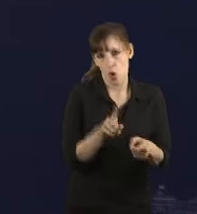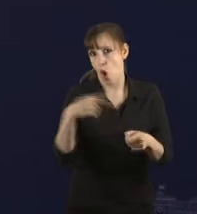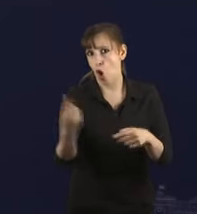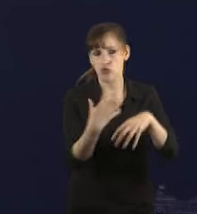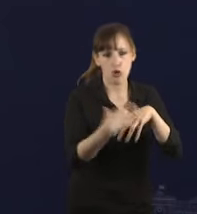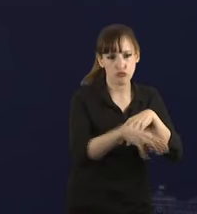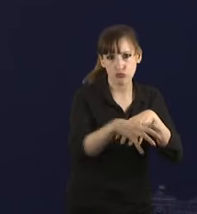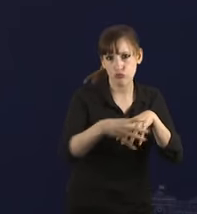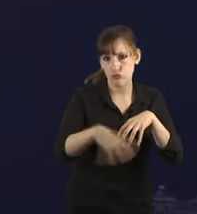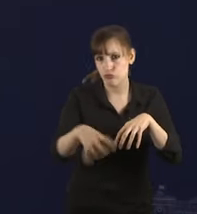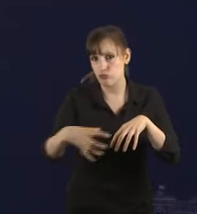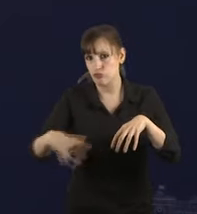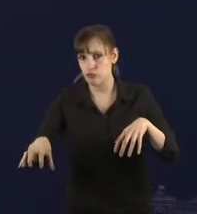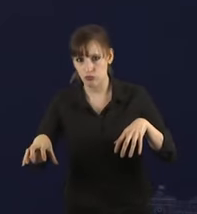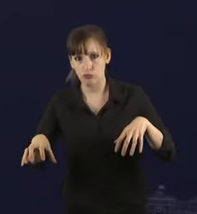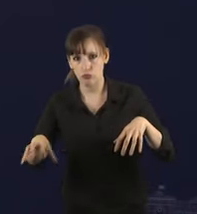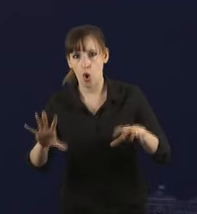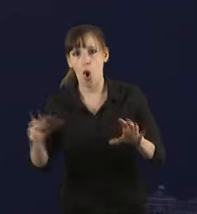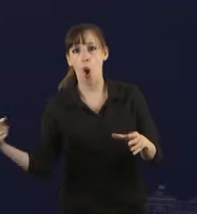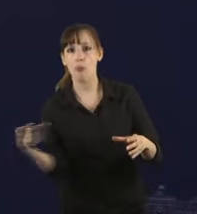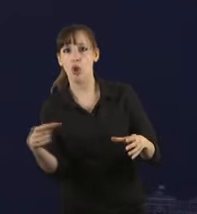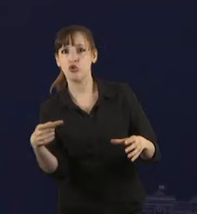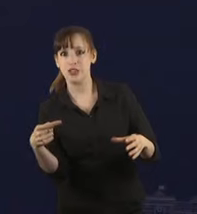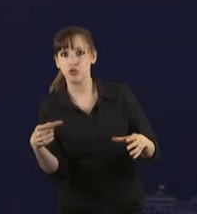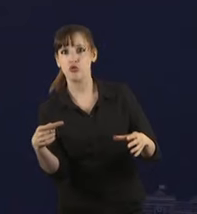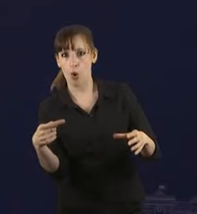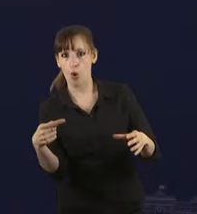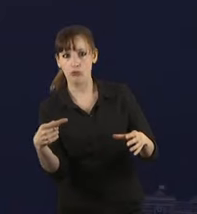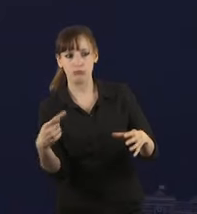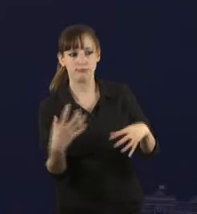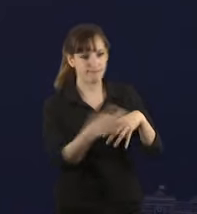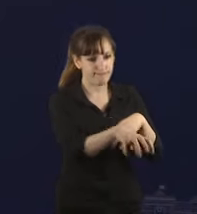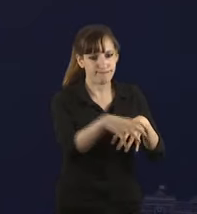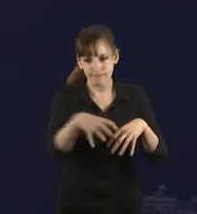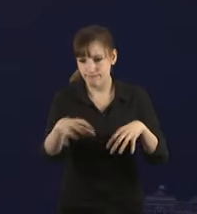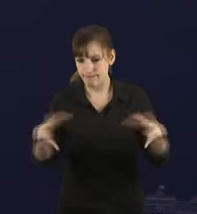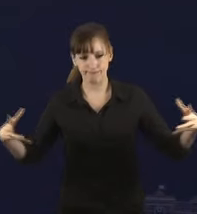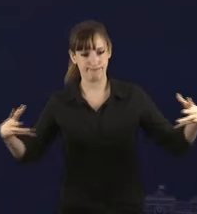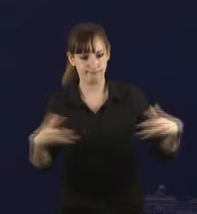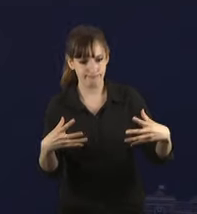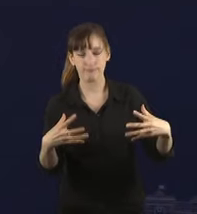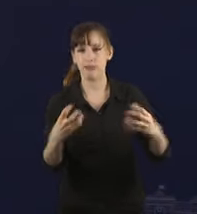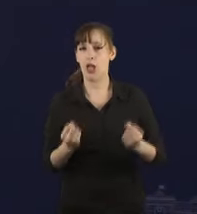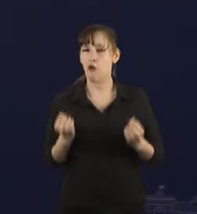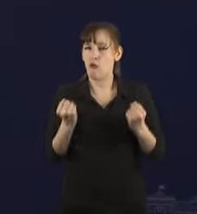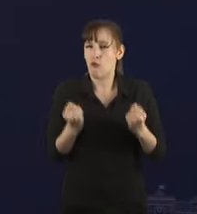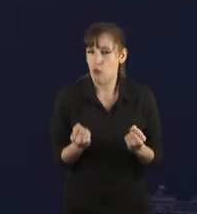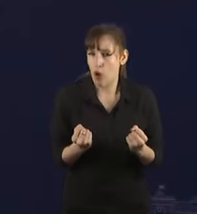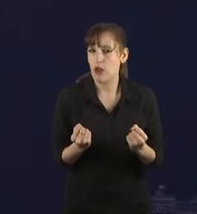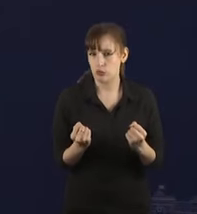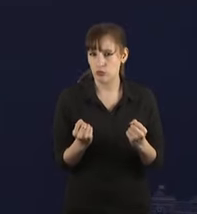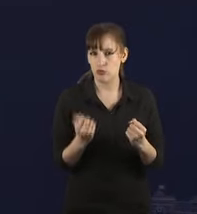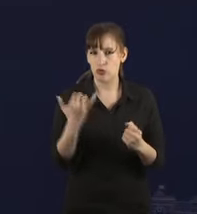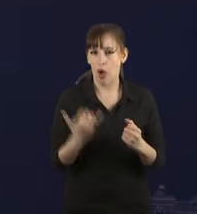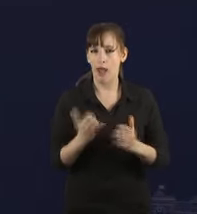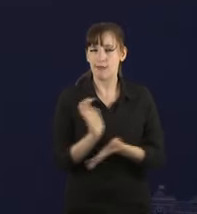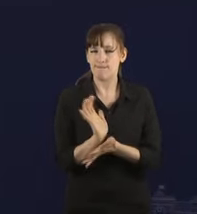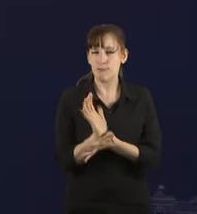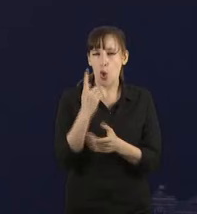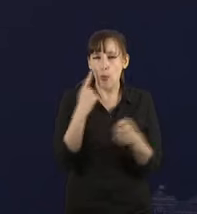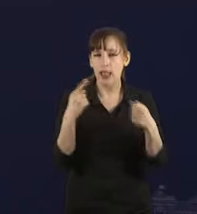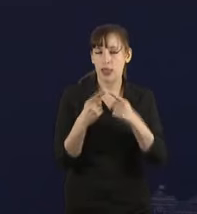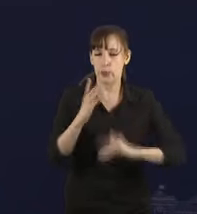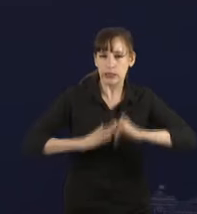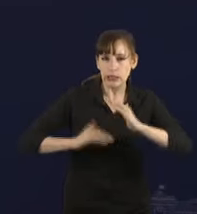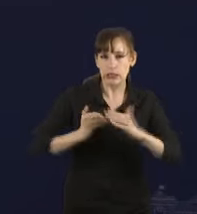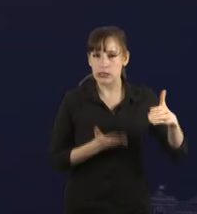pertenecen a la oposición razonable que con esfuerzo y vocación siempre constructiva acompañan o